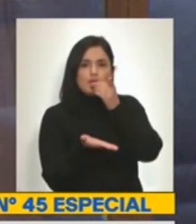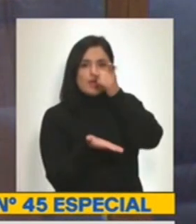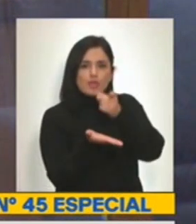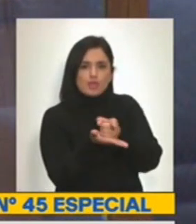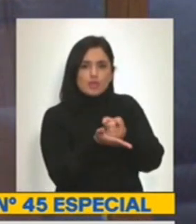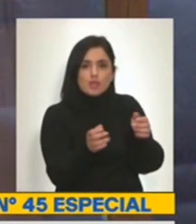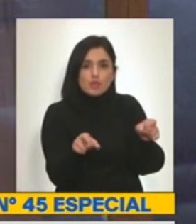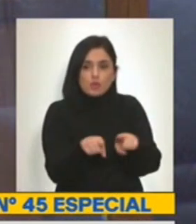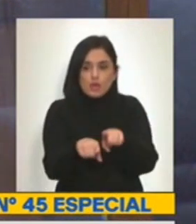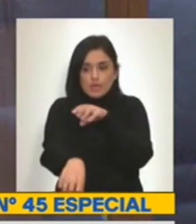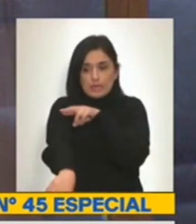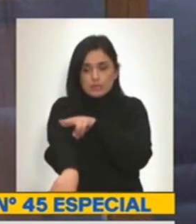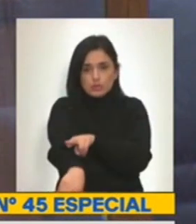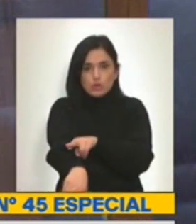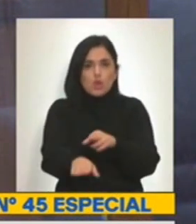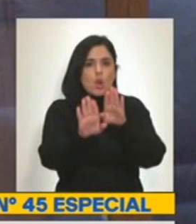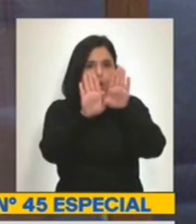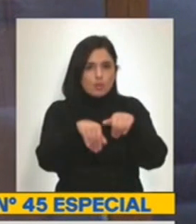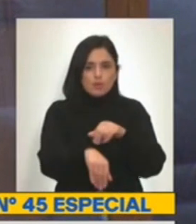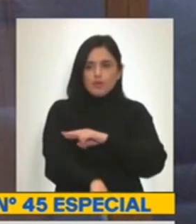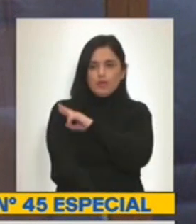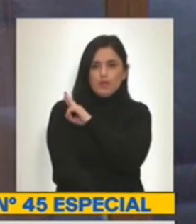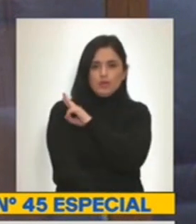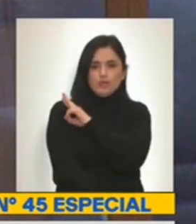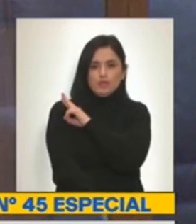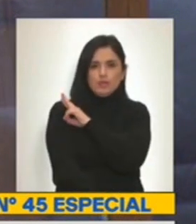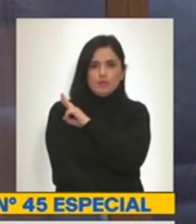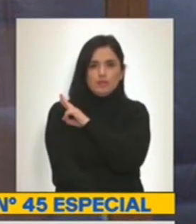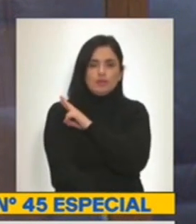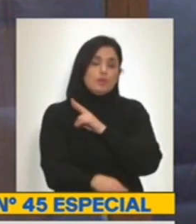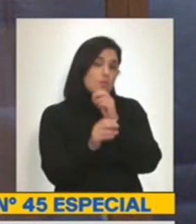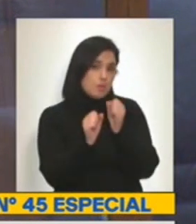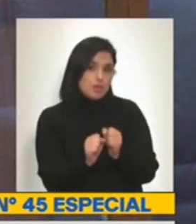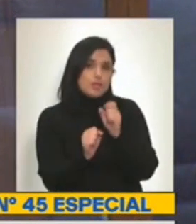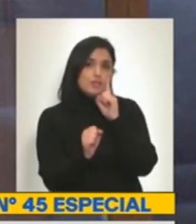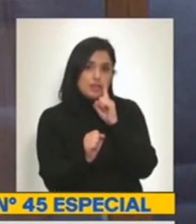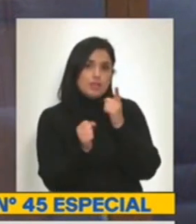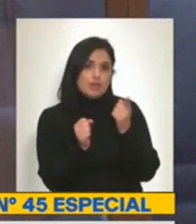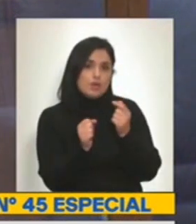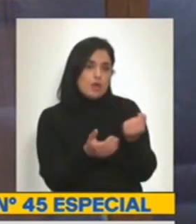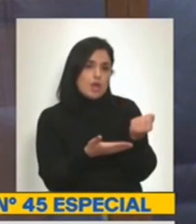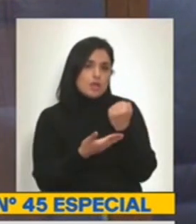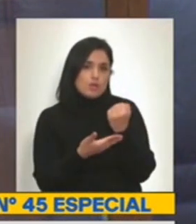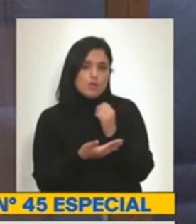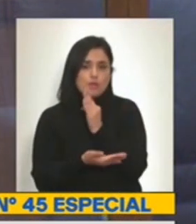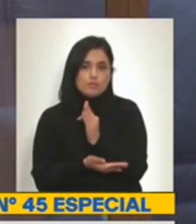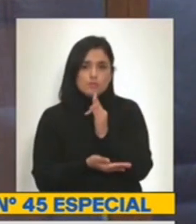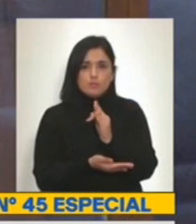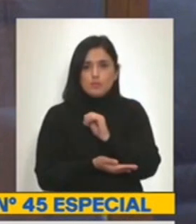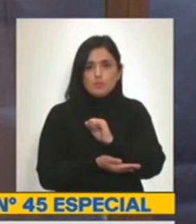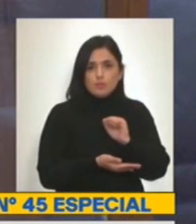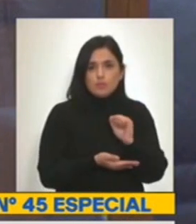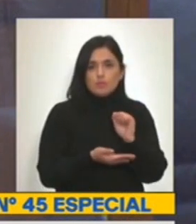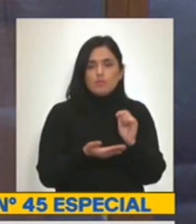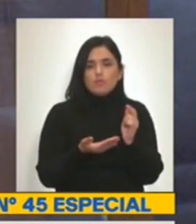como se ha hecho en el sur, estado de excepción en la zona norte, de forma tal de poder contar también con colaboración de las Fuerzas Armadas que permitan reforzar